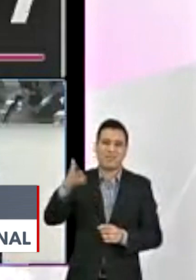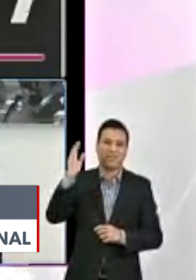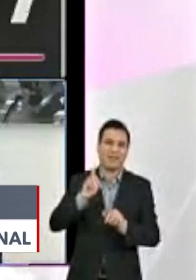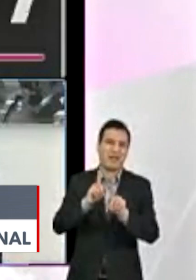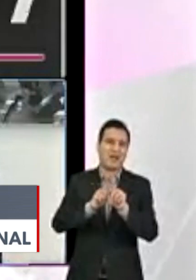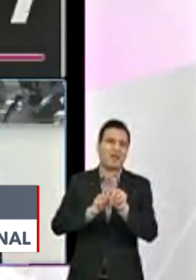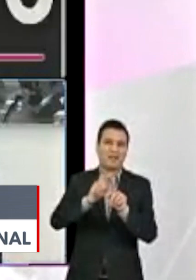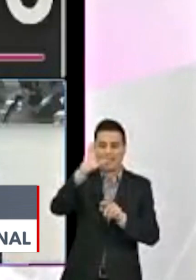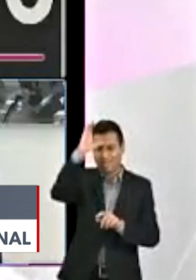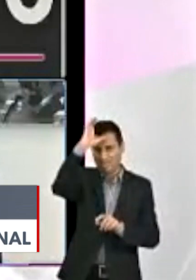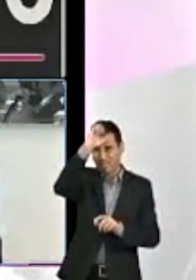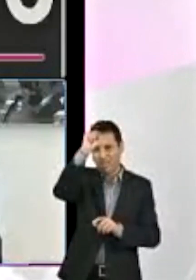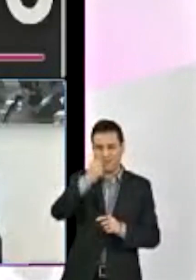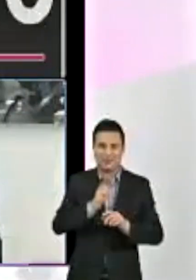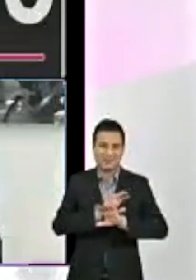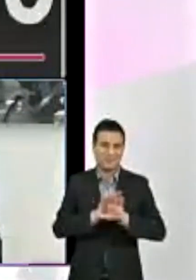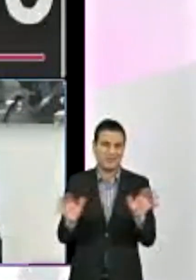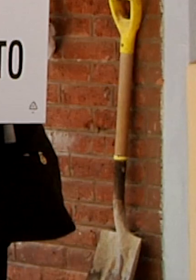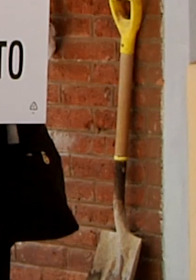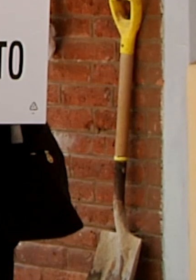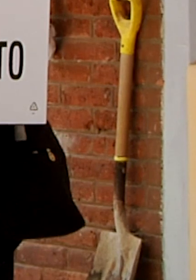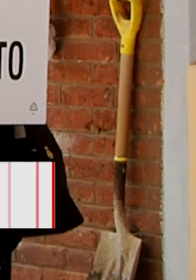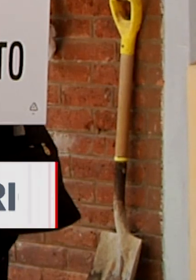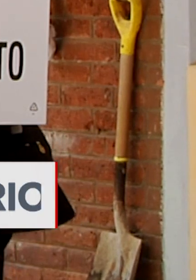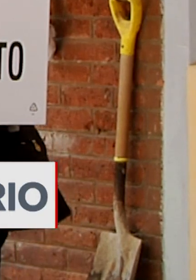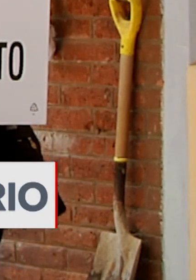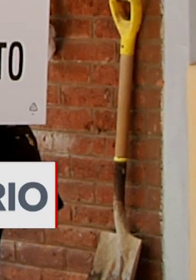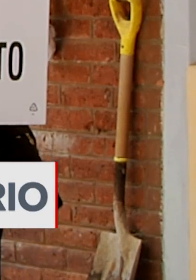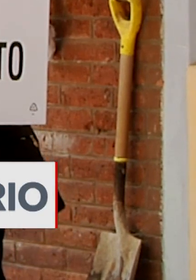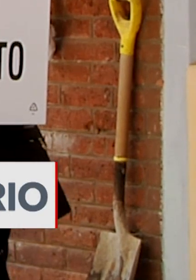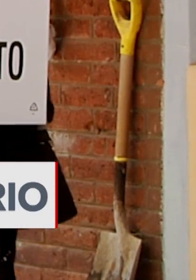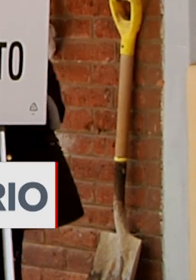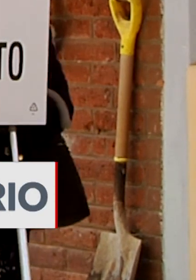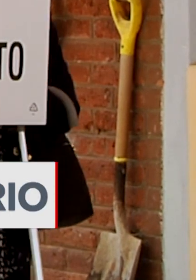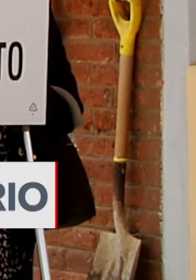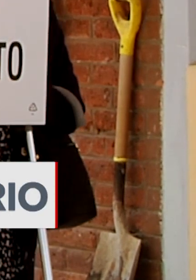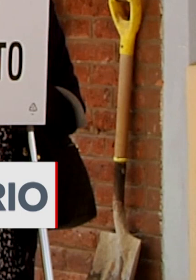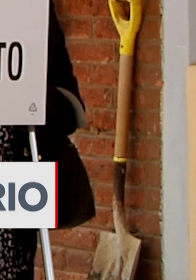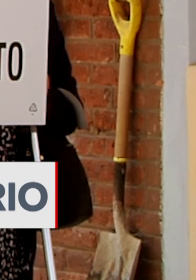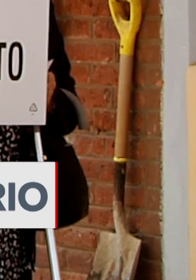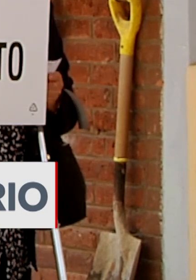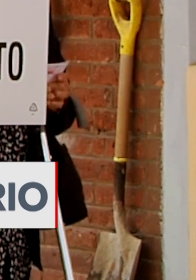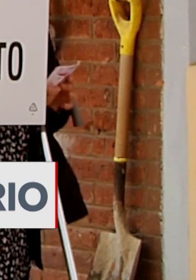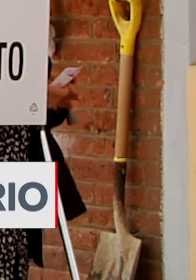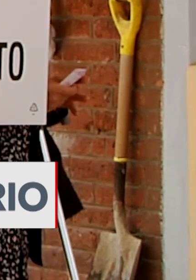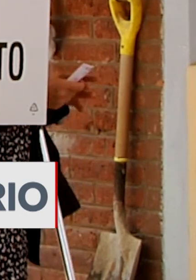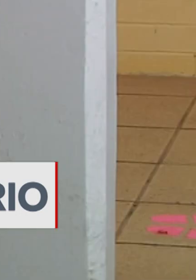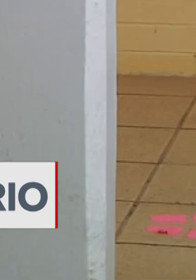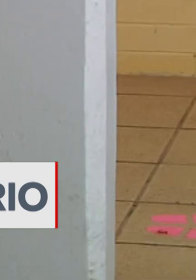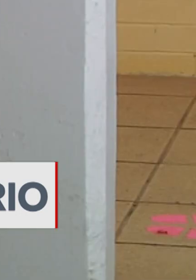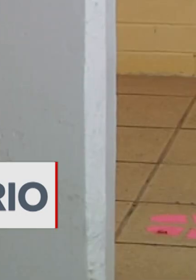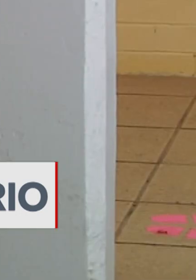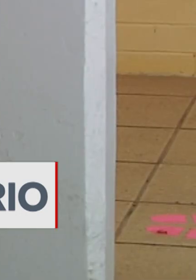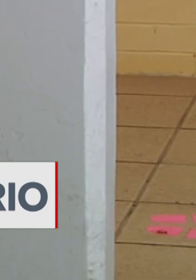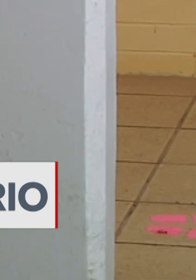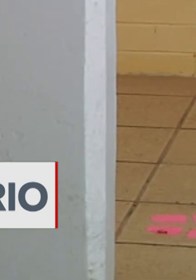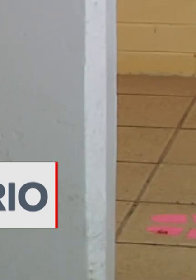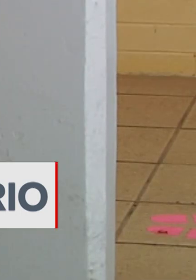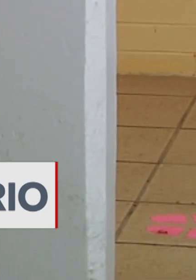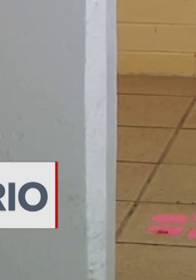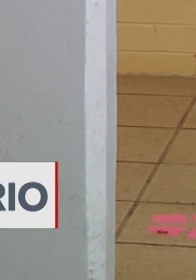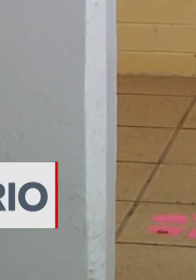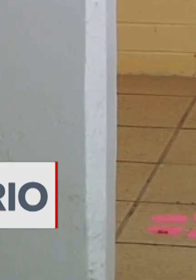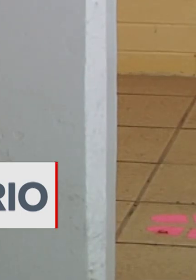pintaron y dibujaron desde la concepción. Para que fuera vinculante, se requería el 40% de participación, pero se